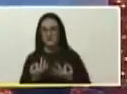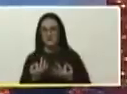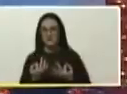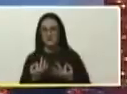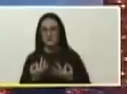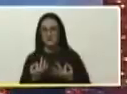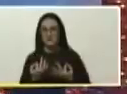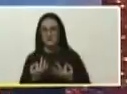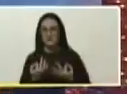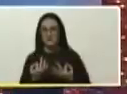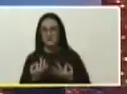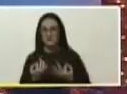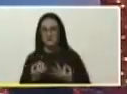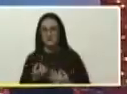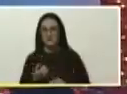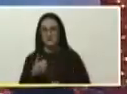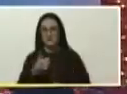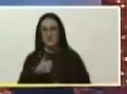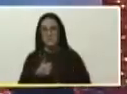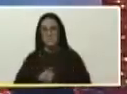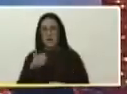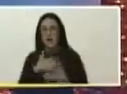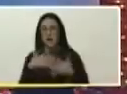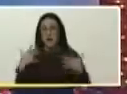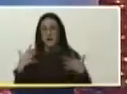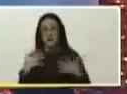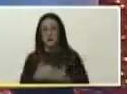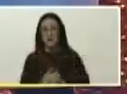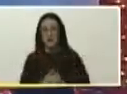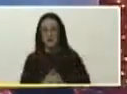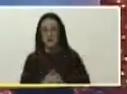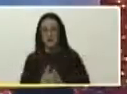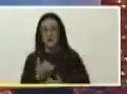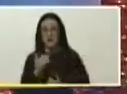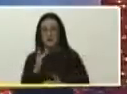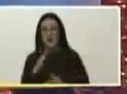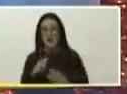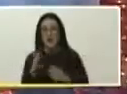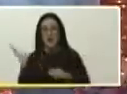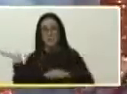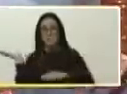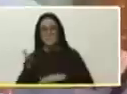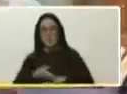el show más grande que ha habido. Porque decía que iba a tumbar el puente,